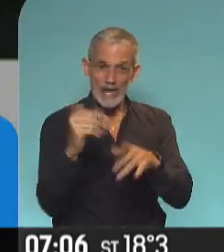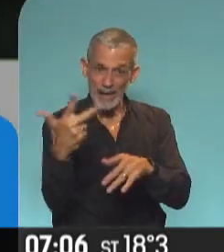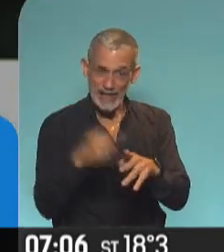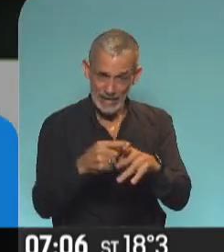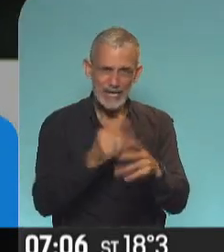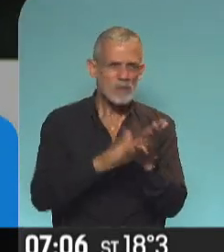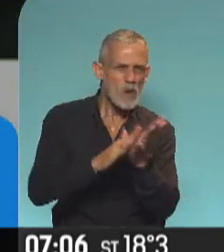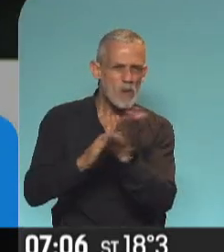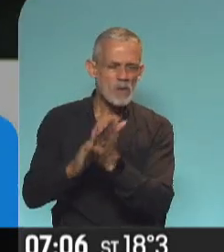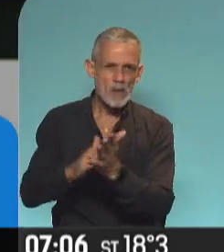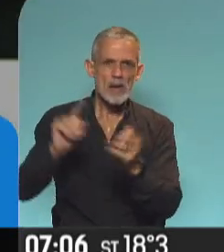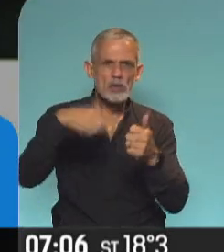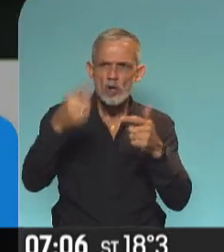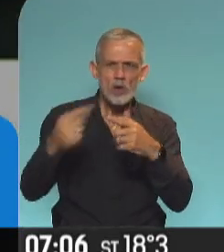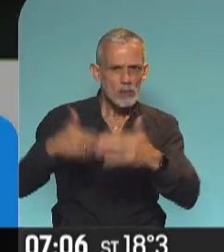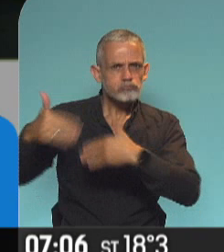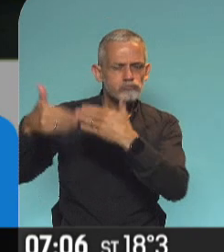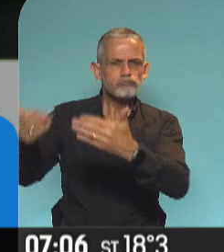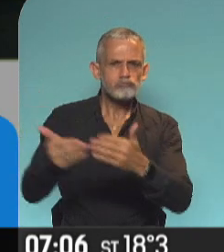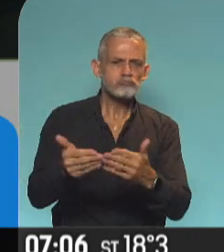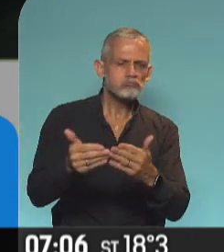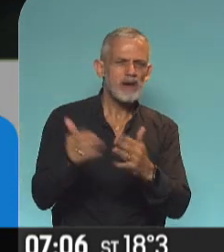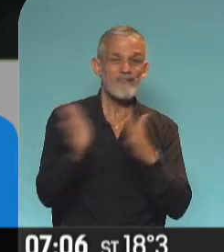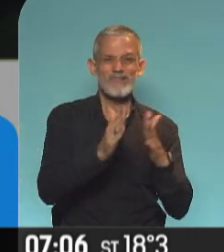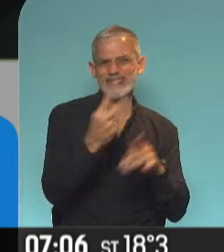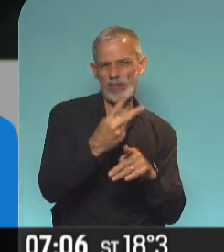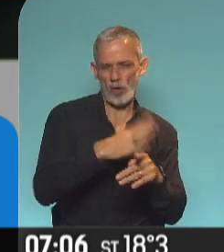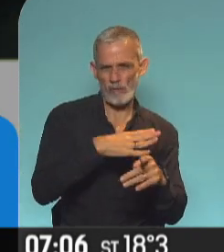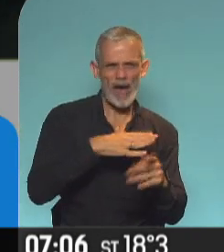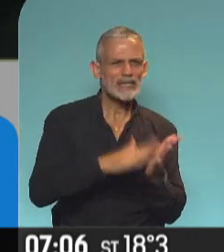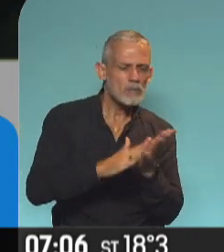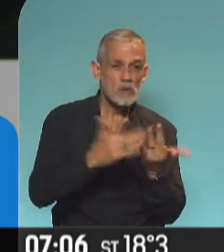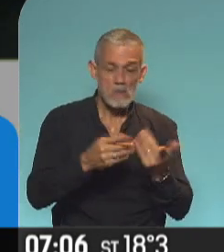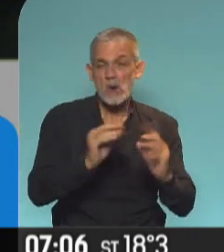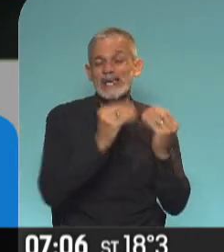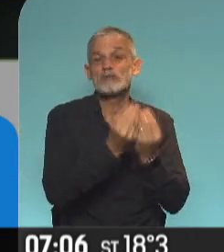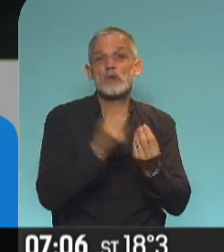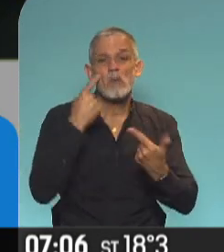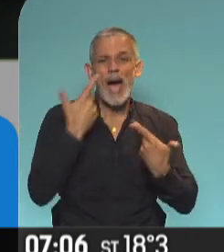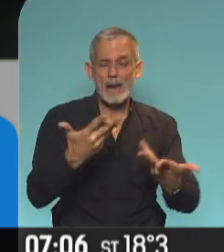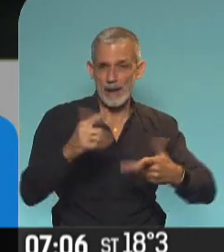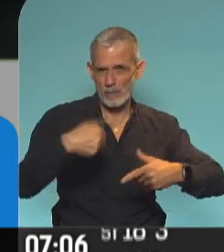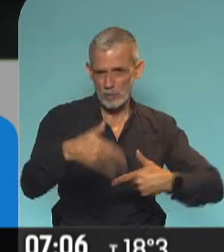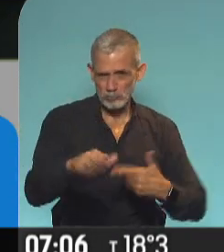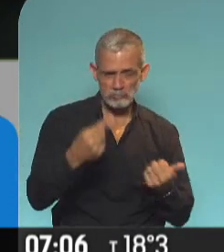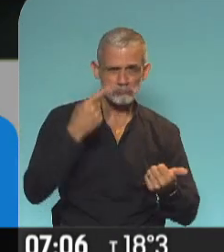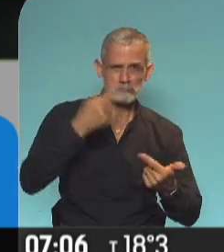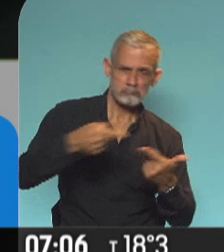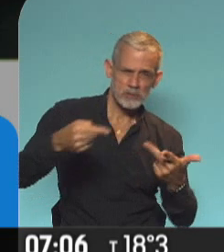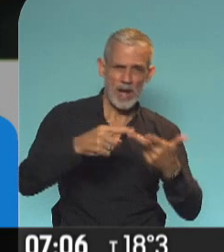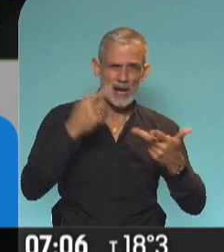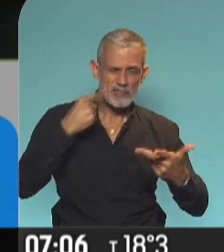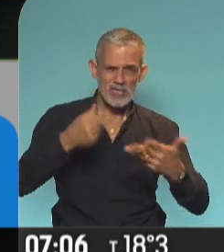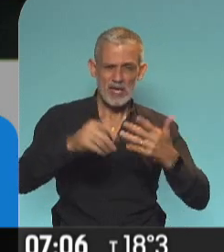tantas otras que todavía están avanzando en fase 2 y que probablemente tengan buenos resultados en los próximos días, en los próximos meses. En